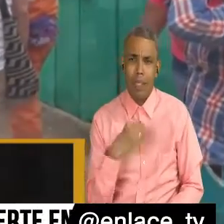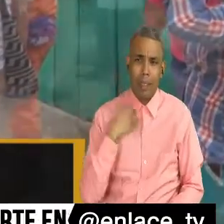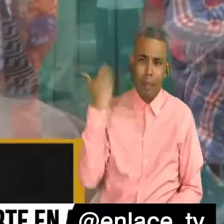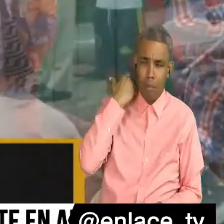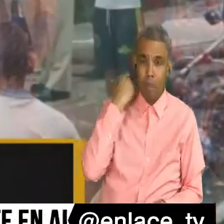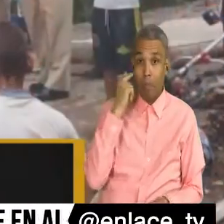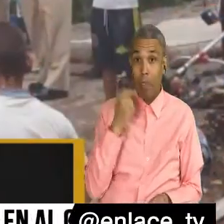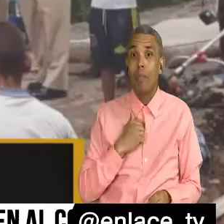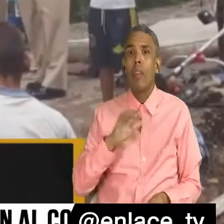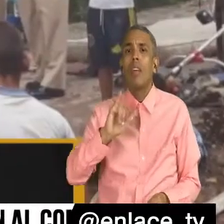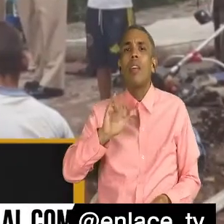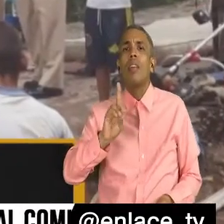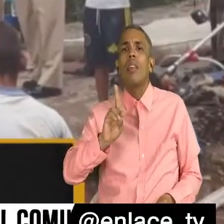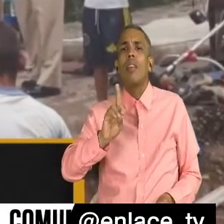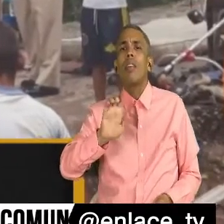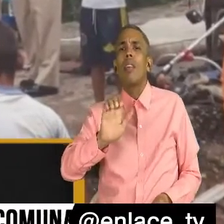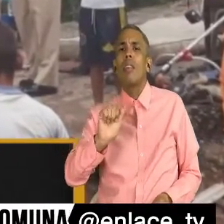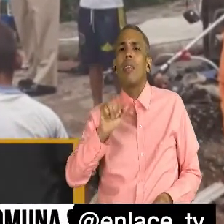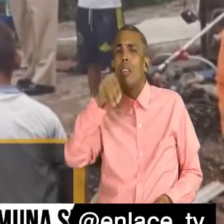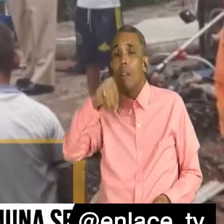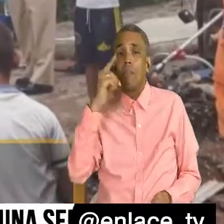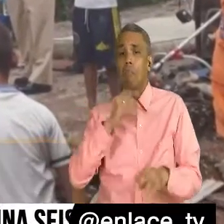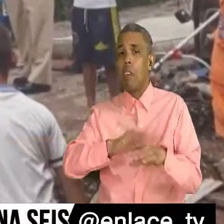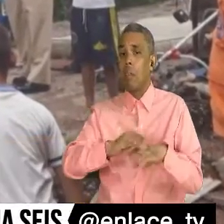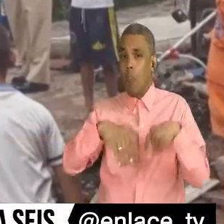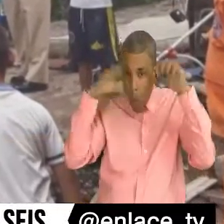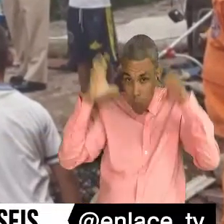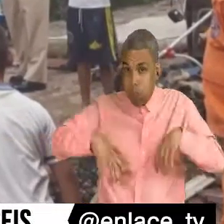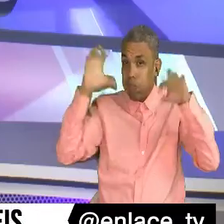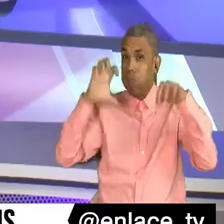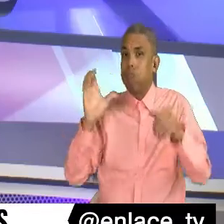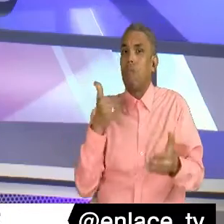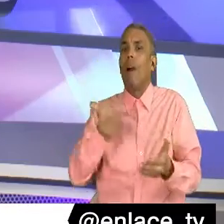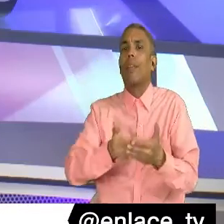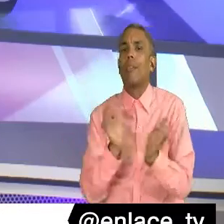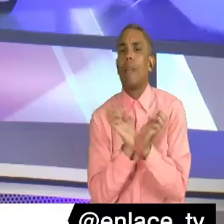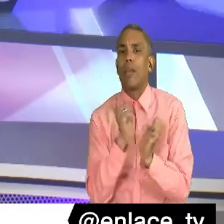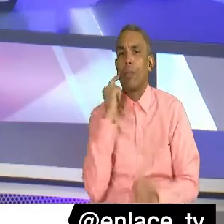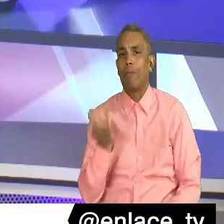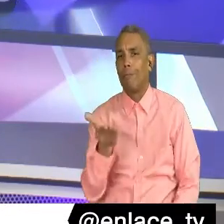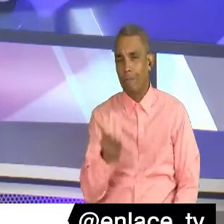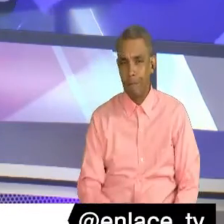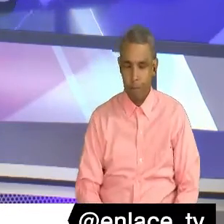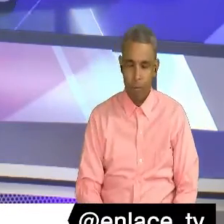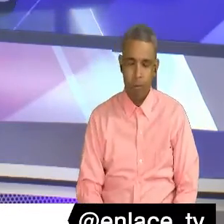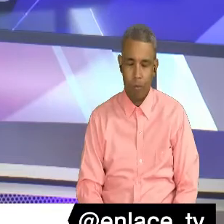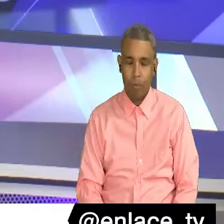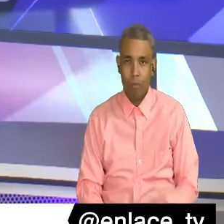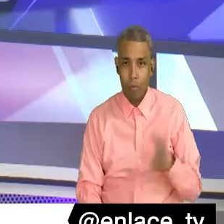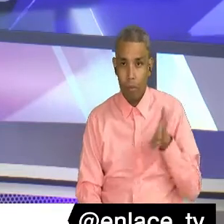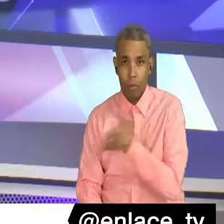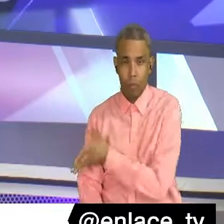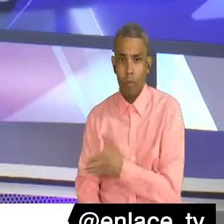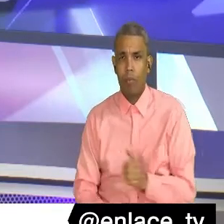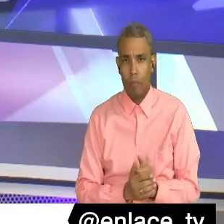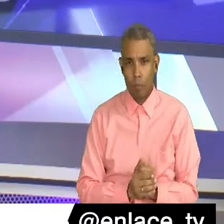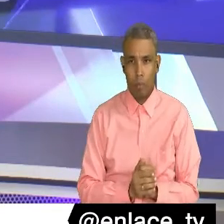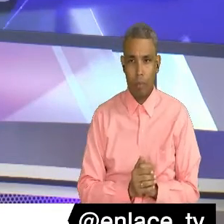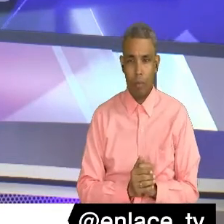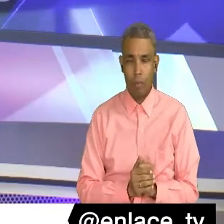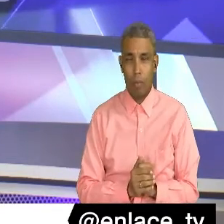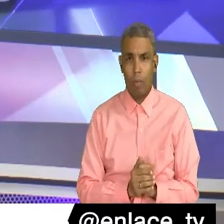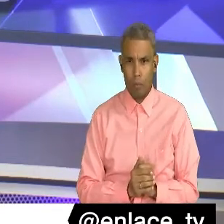las mismas continuarán hasta principios del mes de mayo. Gobierno local anuncia la adecuación de 2 colegios oficiales